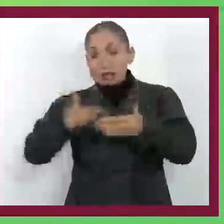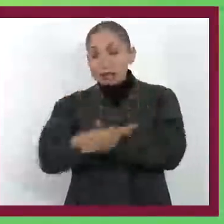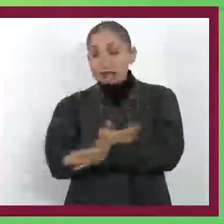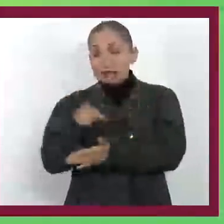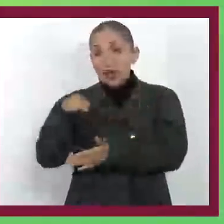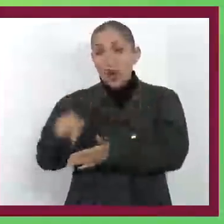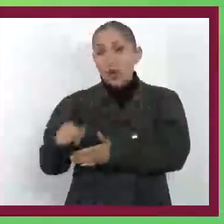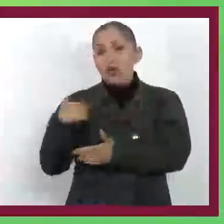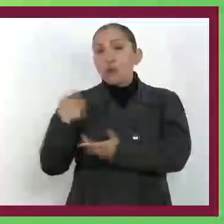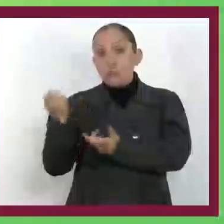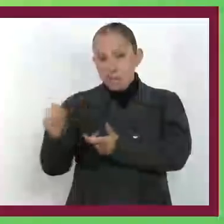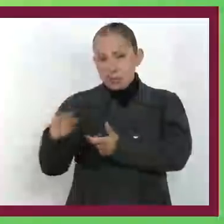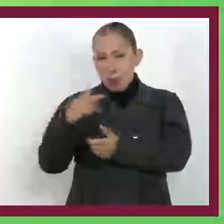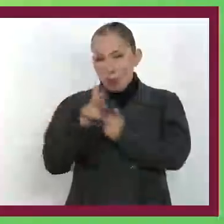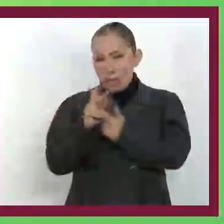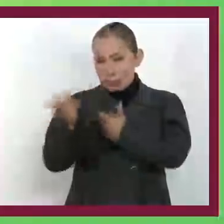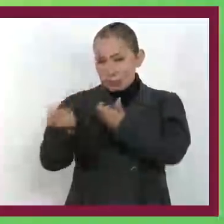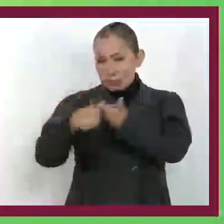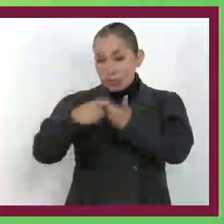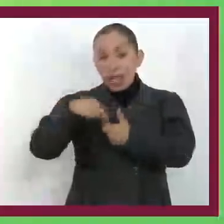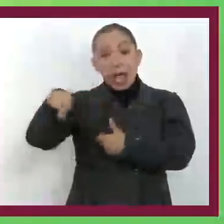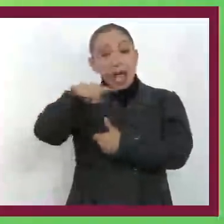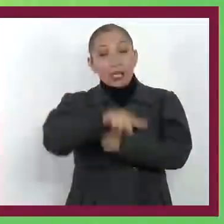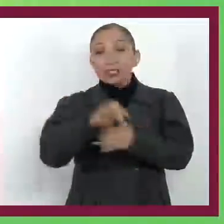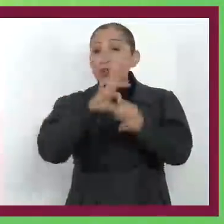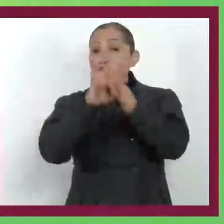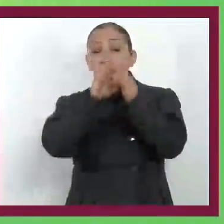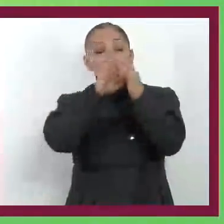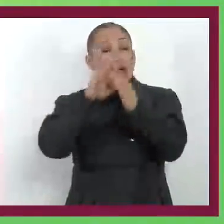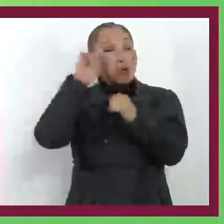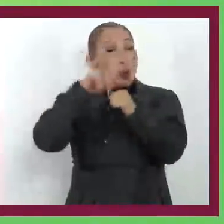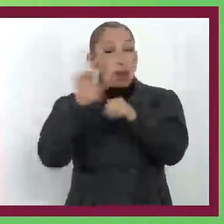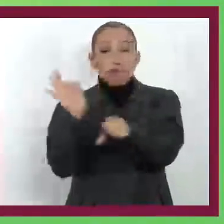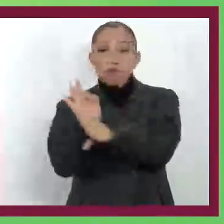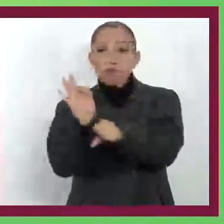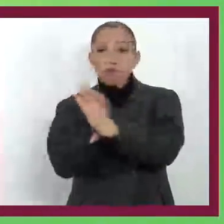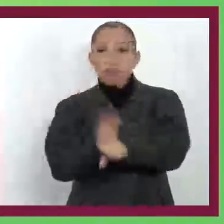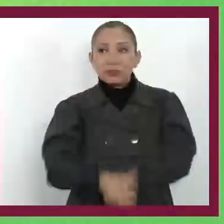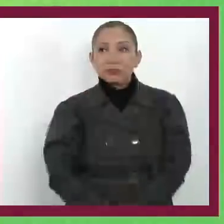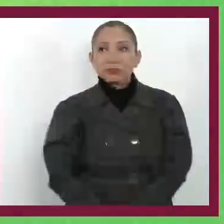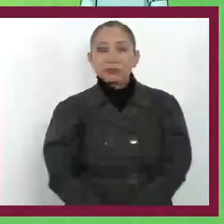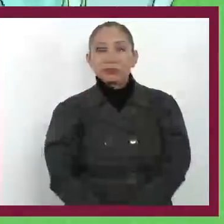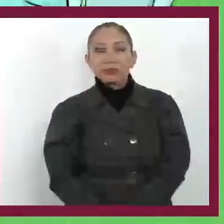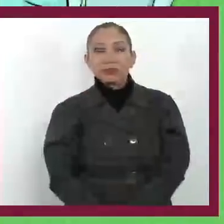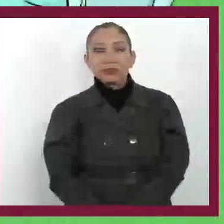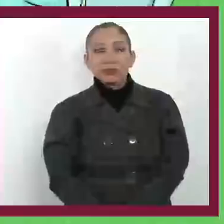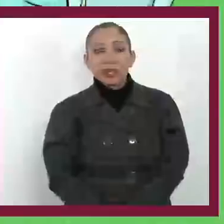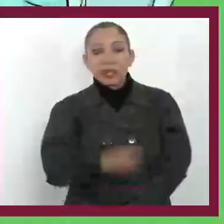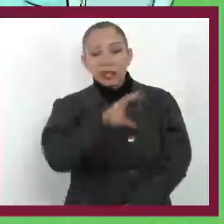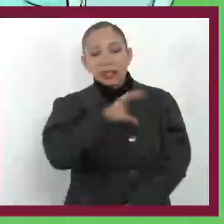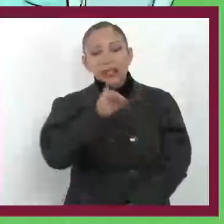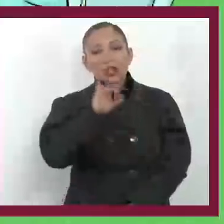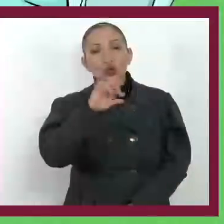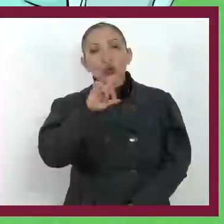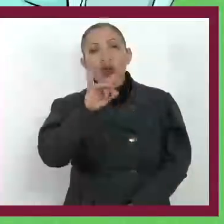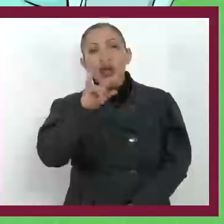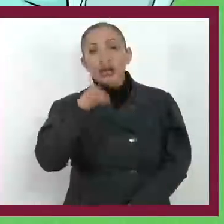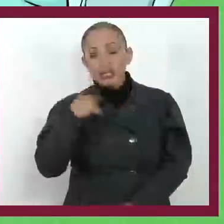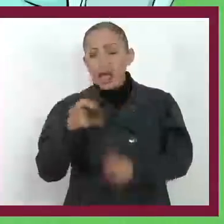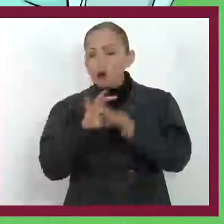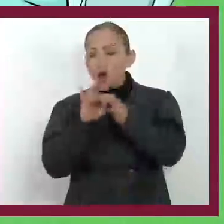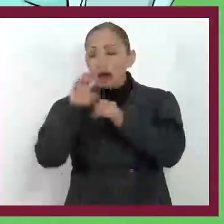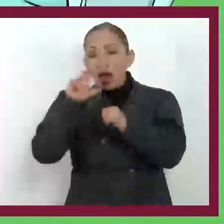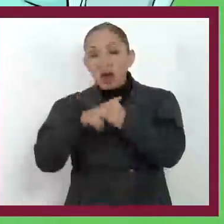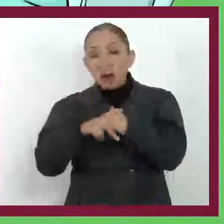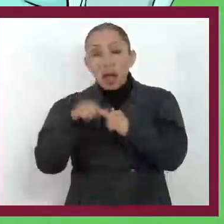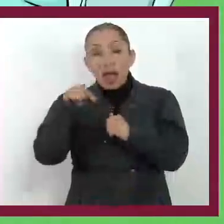nacionalidad de un Estado miembro es ciudadano de la Unión Europea. La ciudadanía de la Unión complementa a